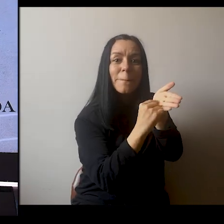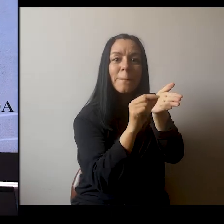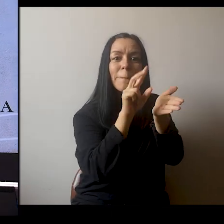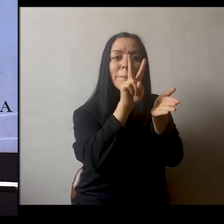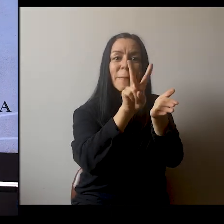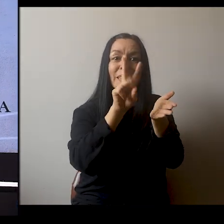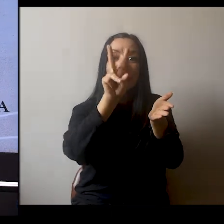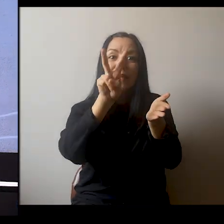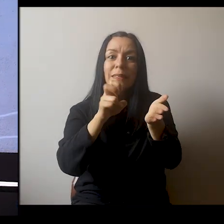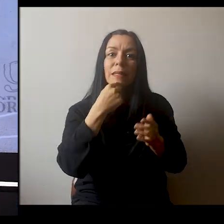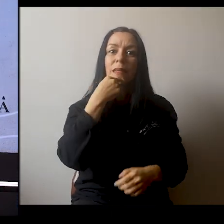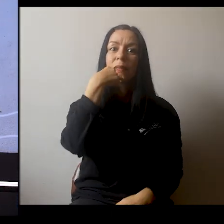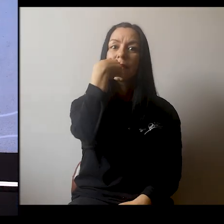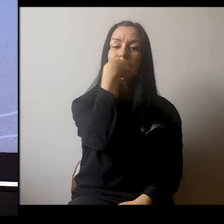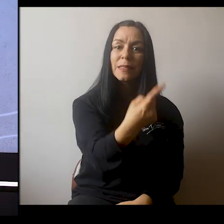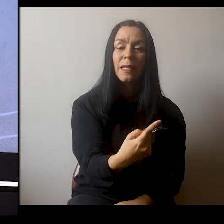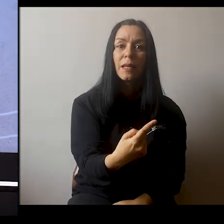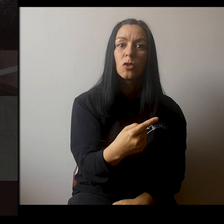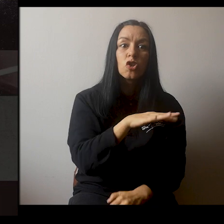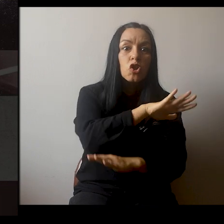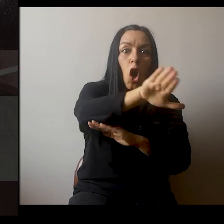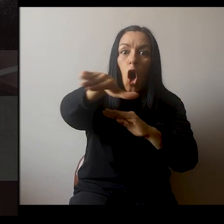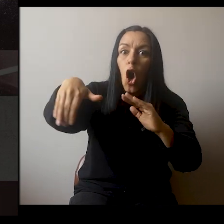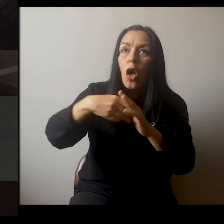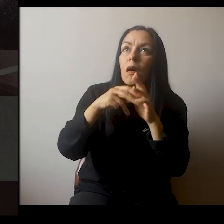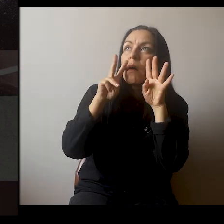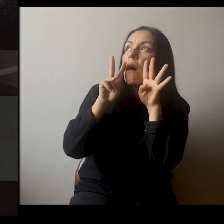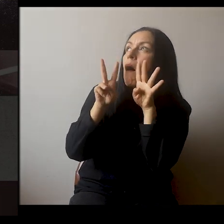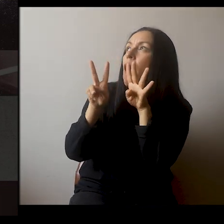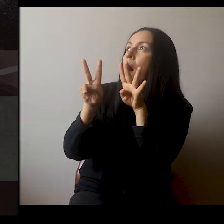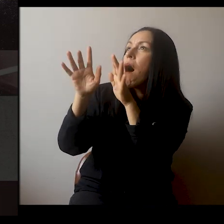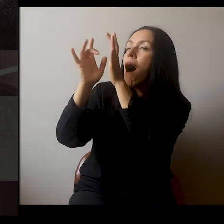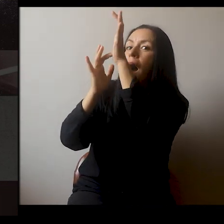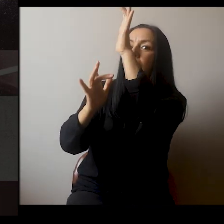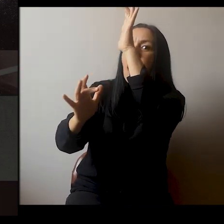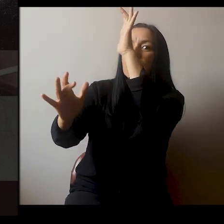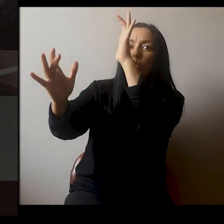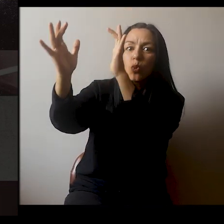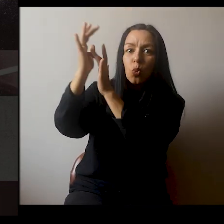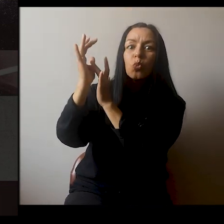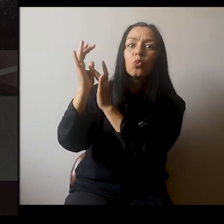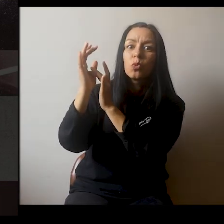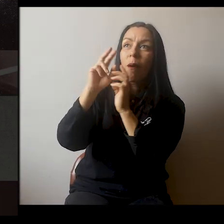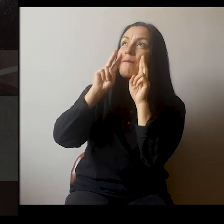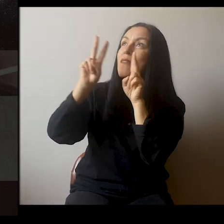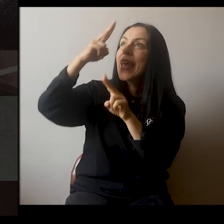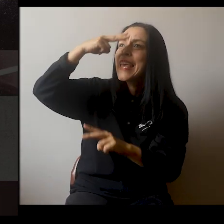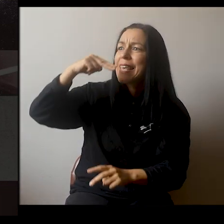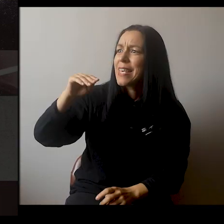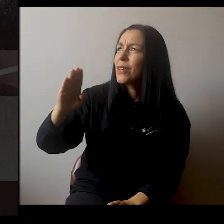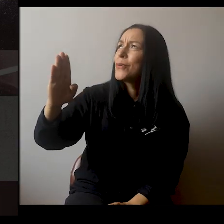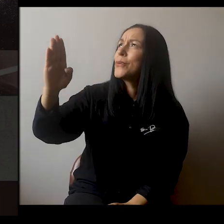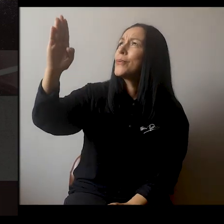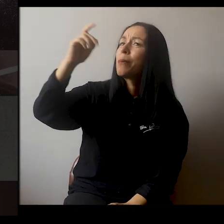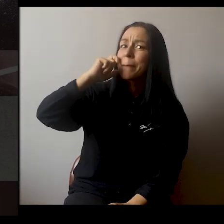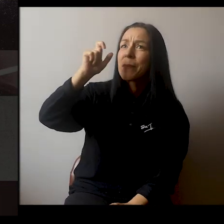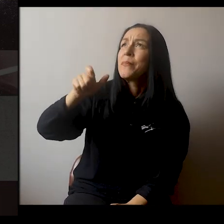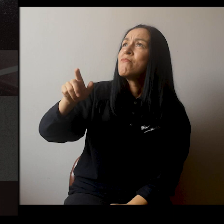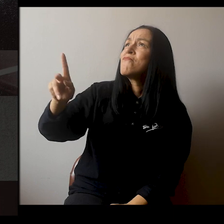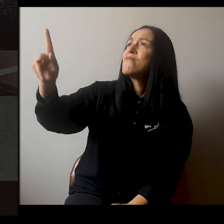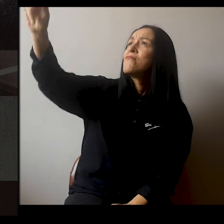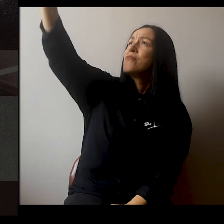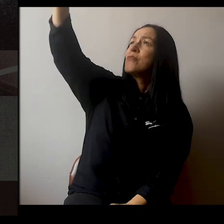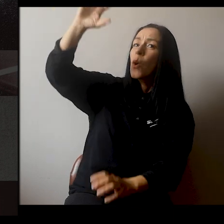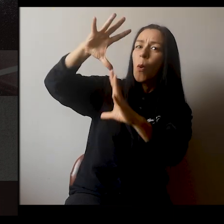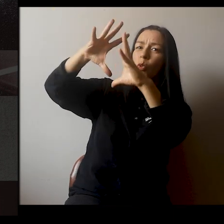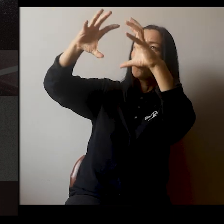dice, versículo 27, y entonces todos verán a Jesús. Todos verán al Hijo del